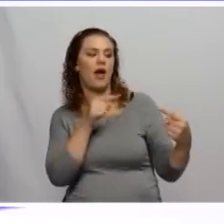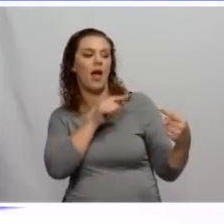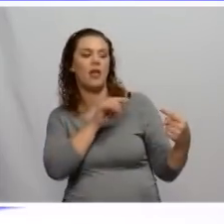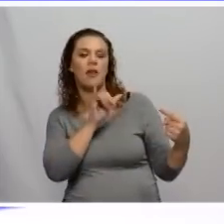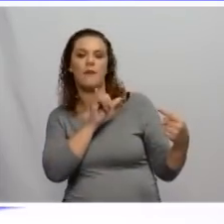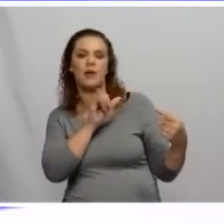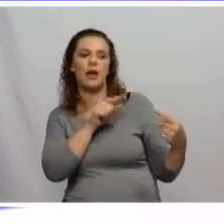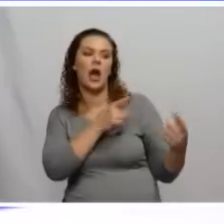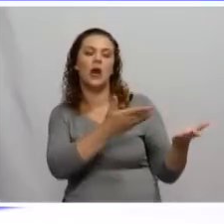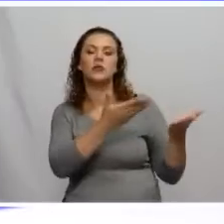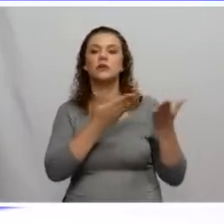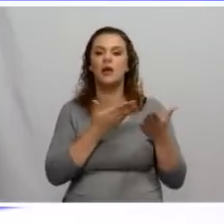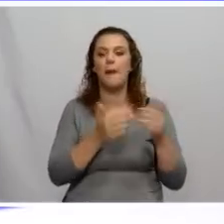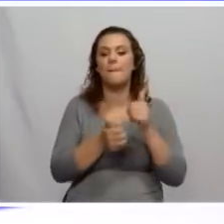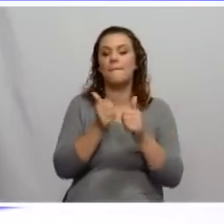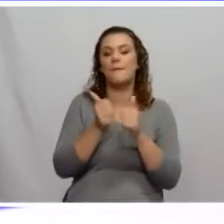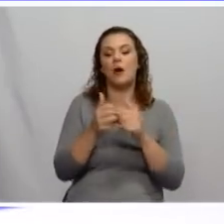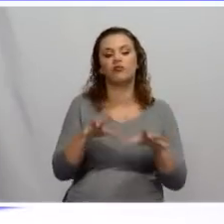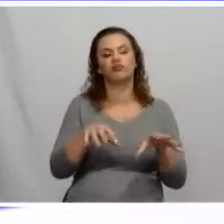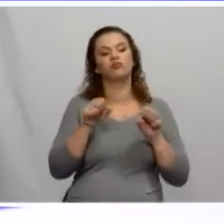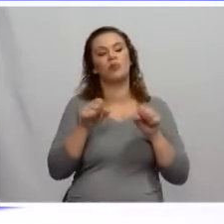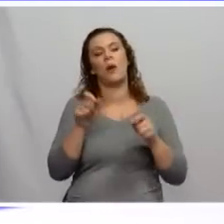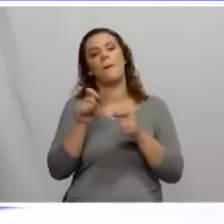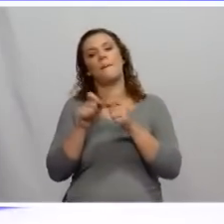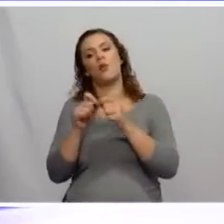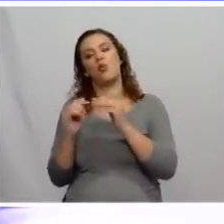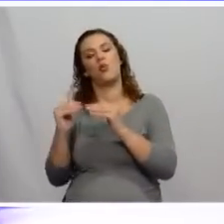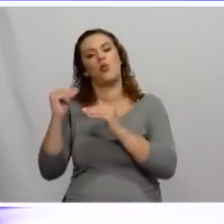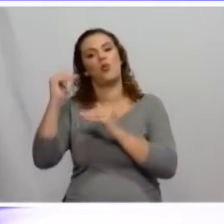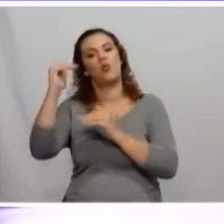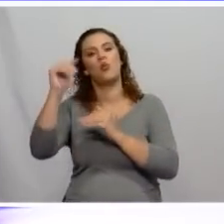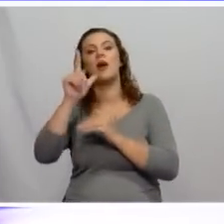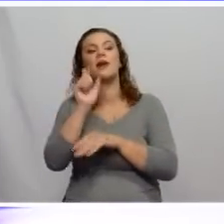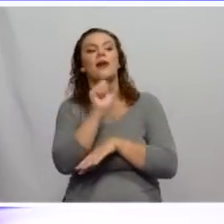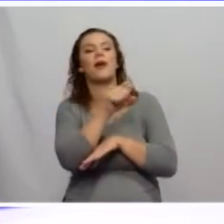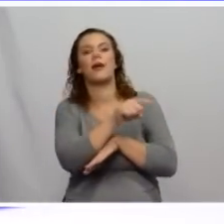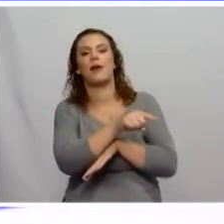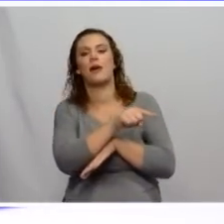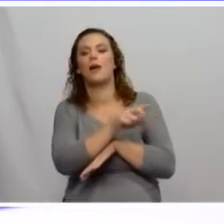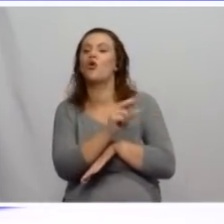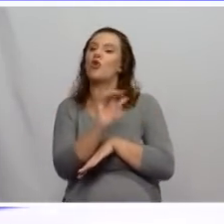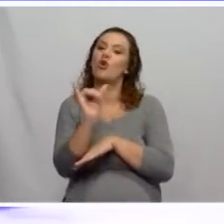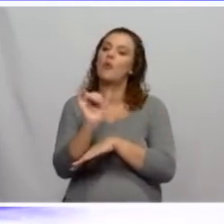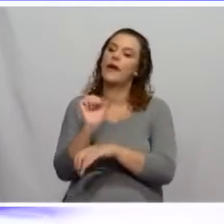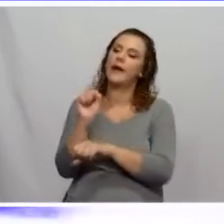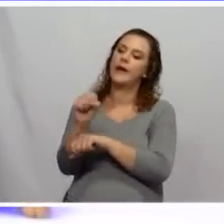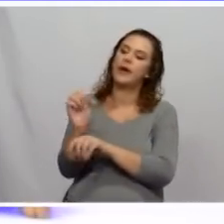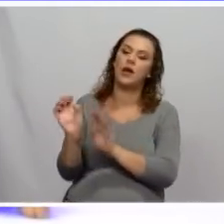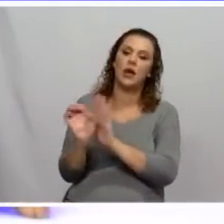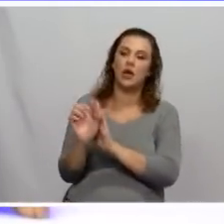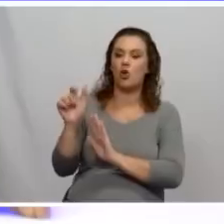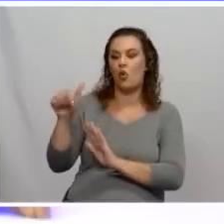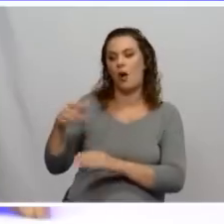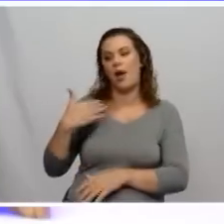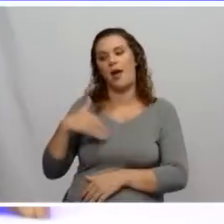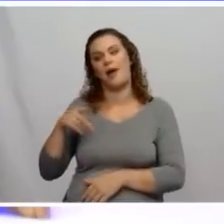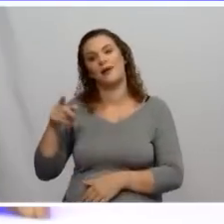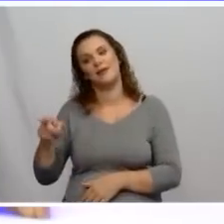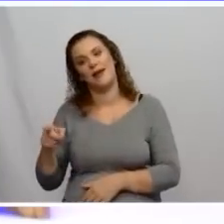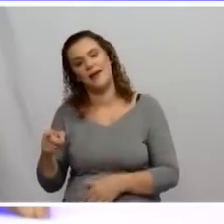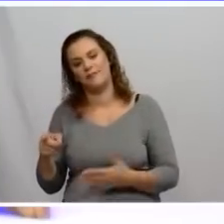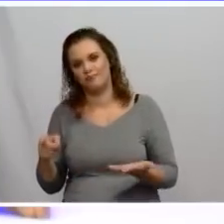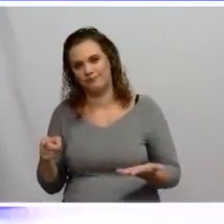te determina mayor obtención de puntos en el ranking a quién le ganas no es lo mismo ganarle hoy Argentina